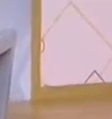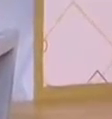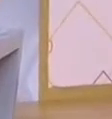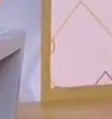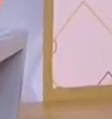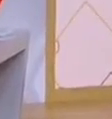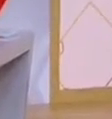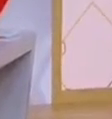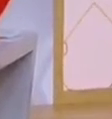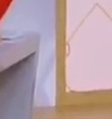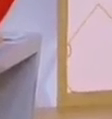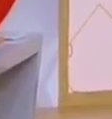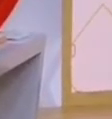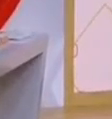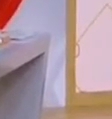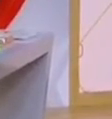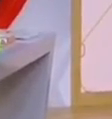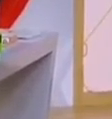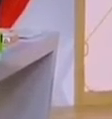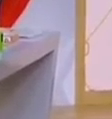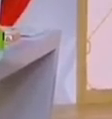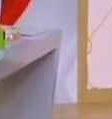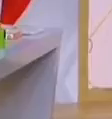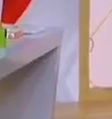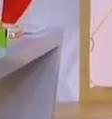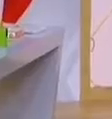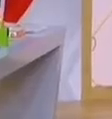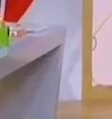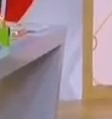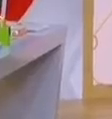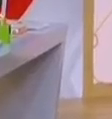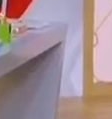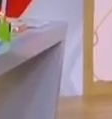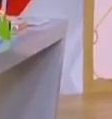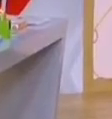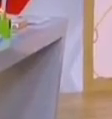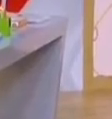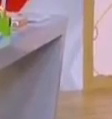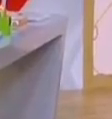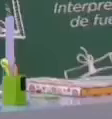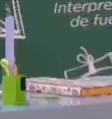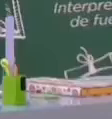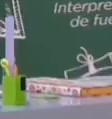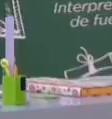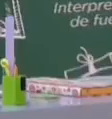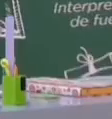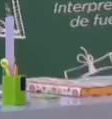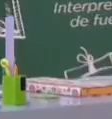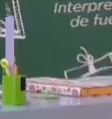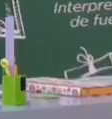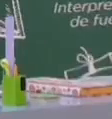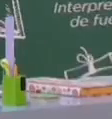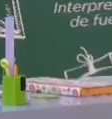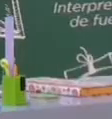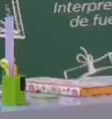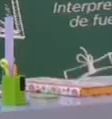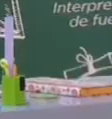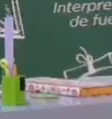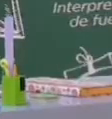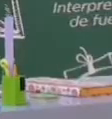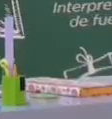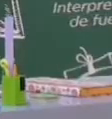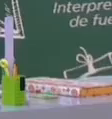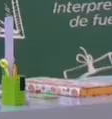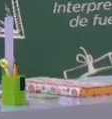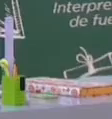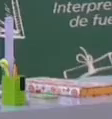semana a semana algunos vecinos estén llenando los contenedores de reciclaje con basura orgánica. ¡Ya sé! Voy a redactar